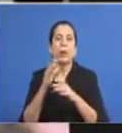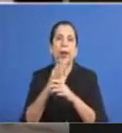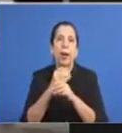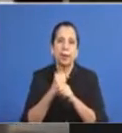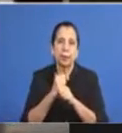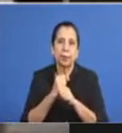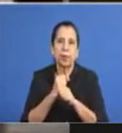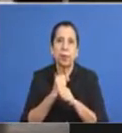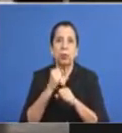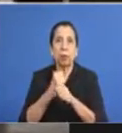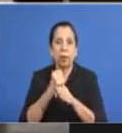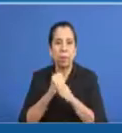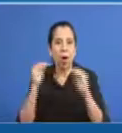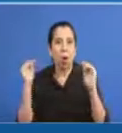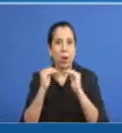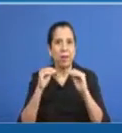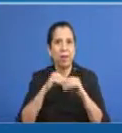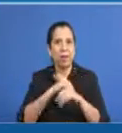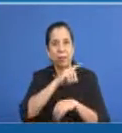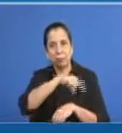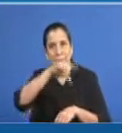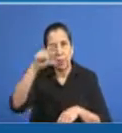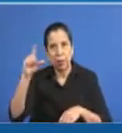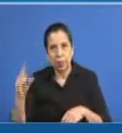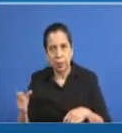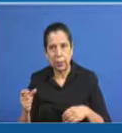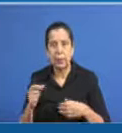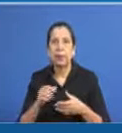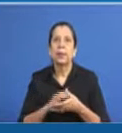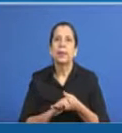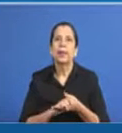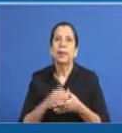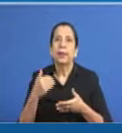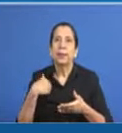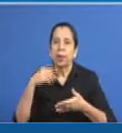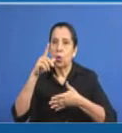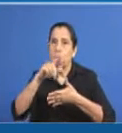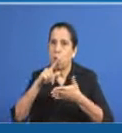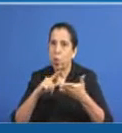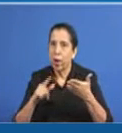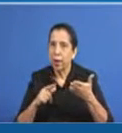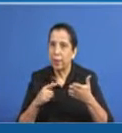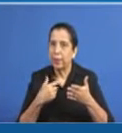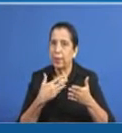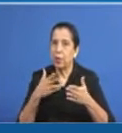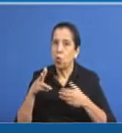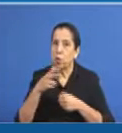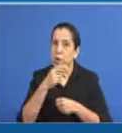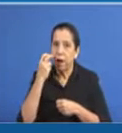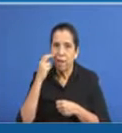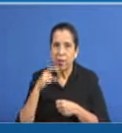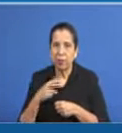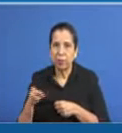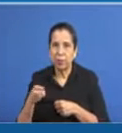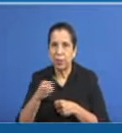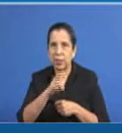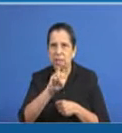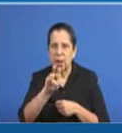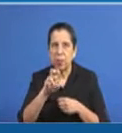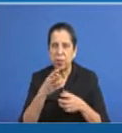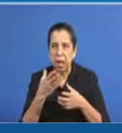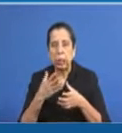nacional. Gracias, Mario. Tengo una visita pendiente por allá cuando levanten el cerco sanitario, levanten todo esto de la cuarentena